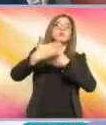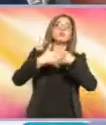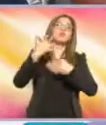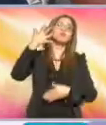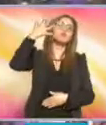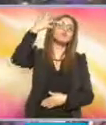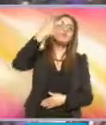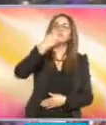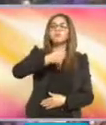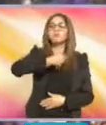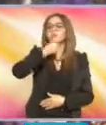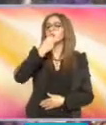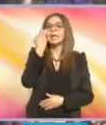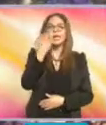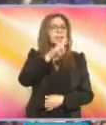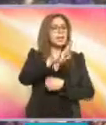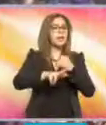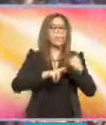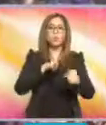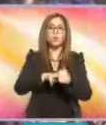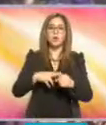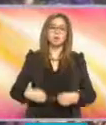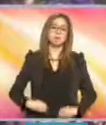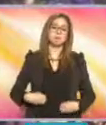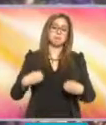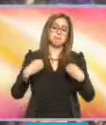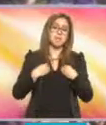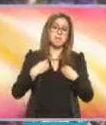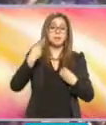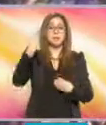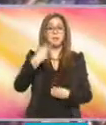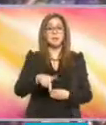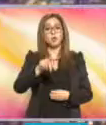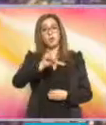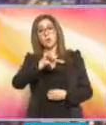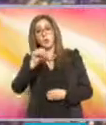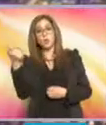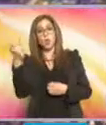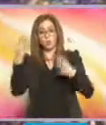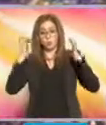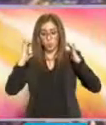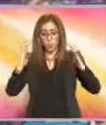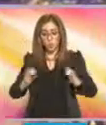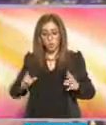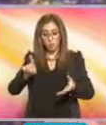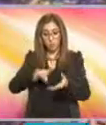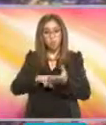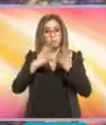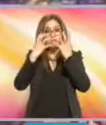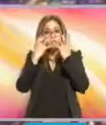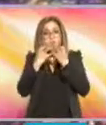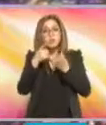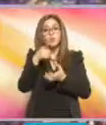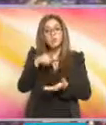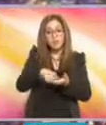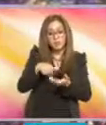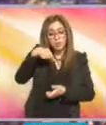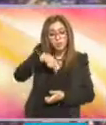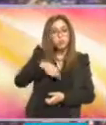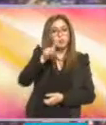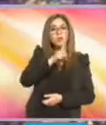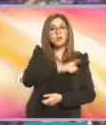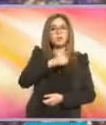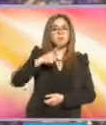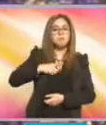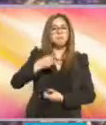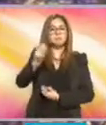parte natural de la vida. Y hay factores internos y factores externos. Entonces, con los internos no podemos hacer nada, solamente cuidarnos